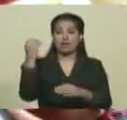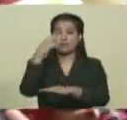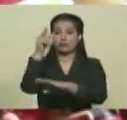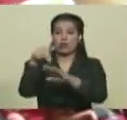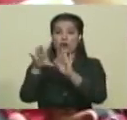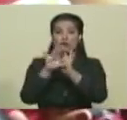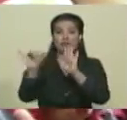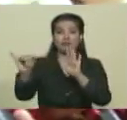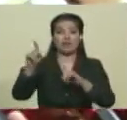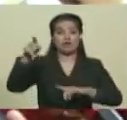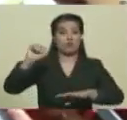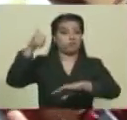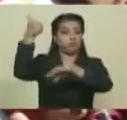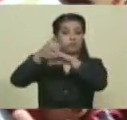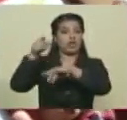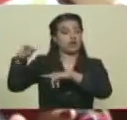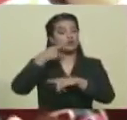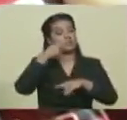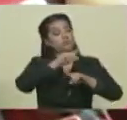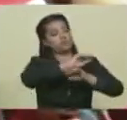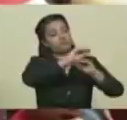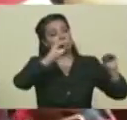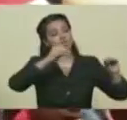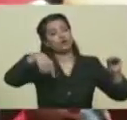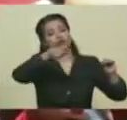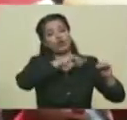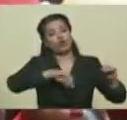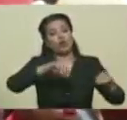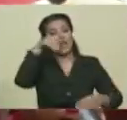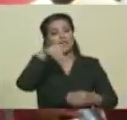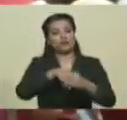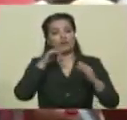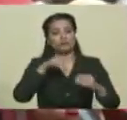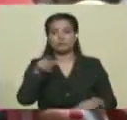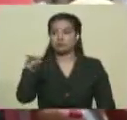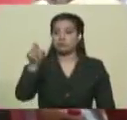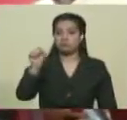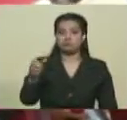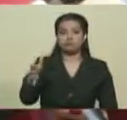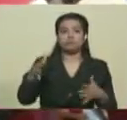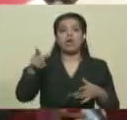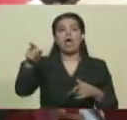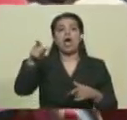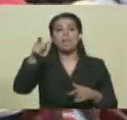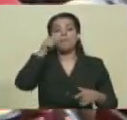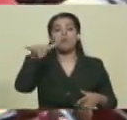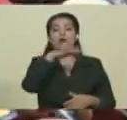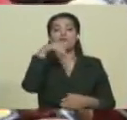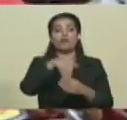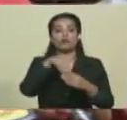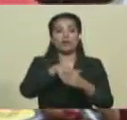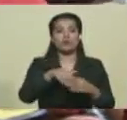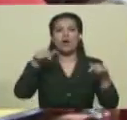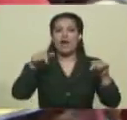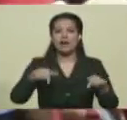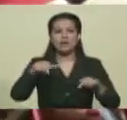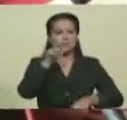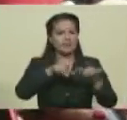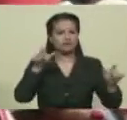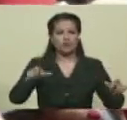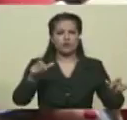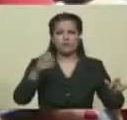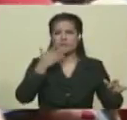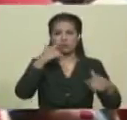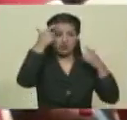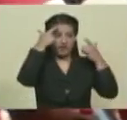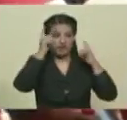manera plenipotenciaria, llama a elecciones regionales y aquí está el pueblo votando. Y está la gente, inclusive la gente que sin ser chavista sale a votar, hoy